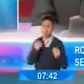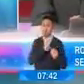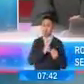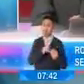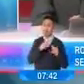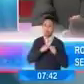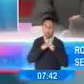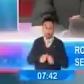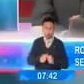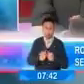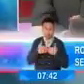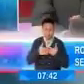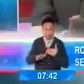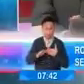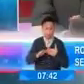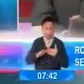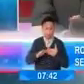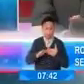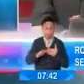no se va a ir por un tiempo.